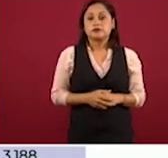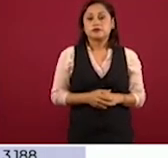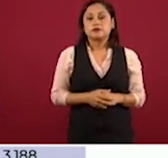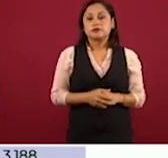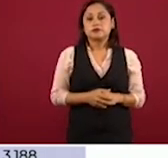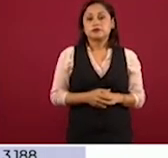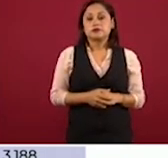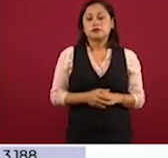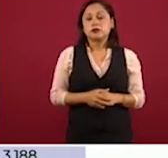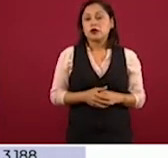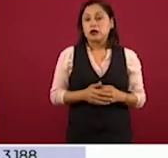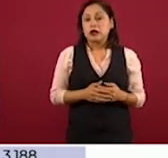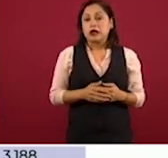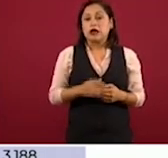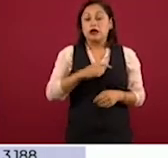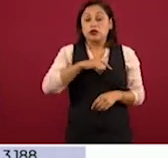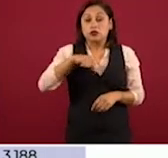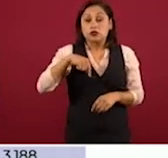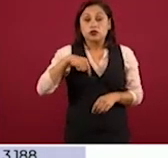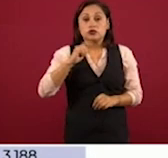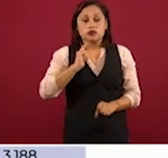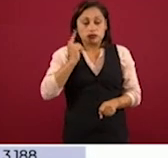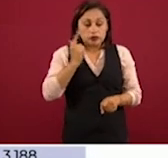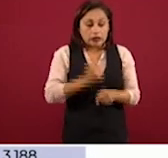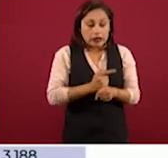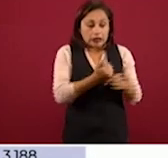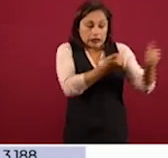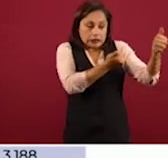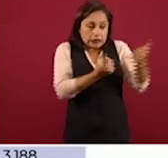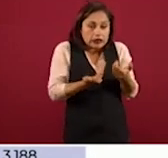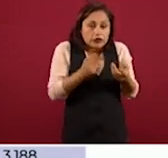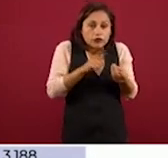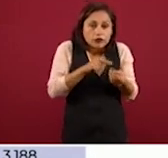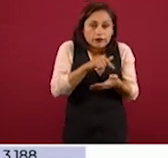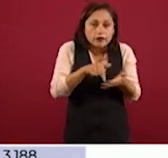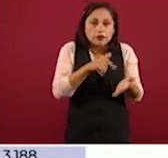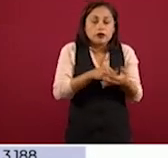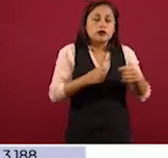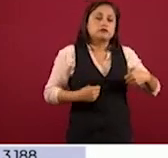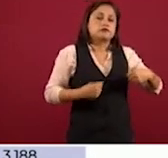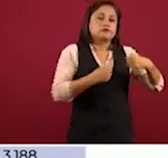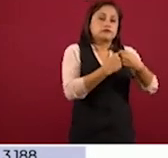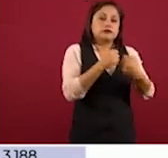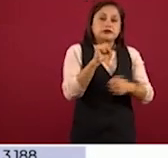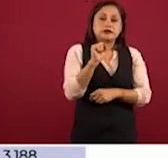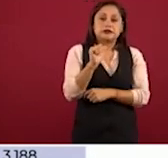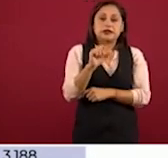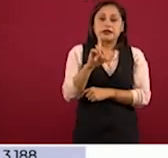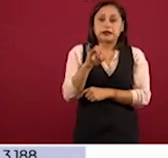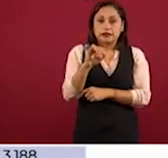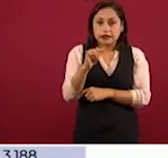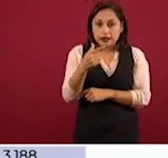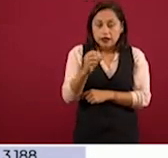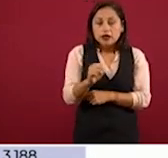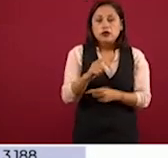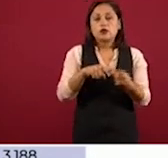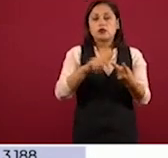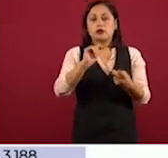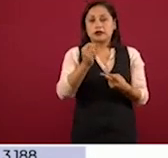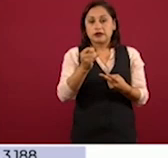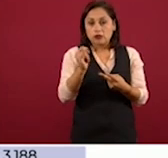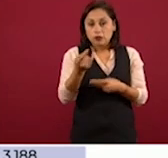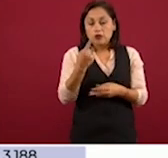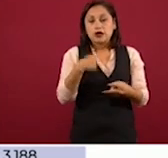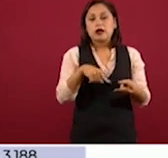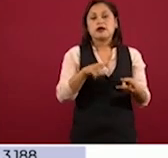Como puntos identificados como puntos de trasiego, pues estaría San Diego, Tijuana, El Paso, Ciudad Juárez,